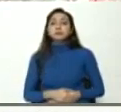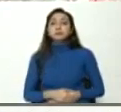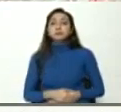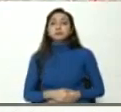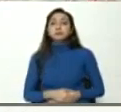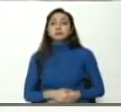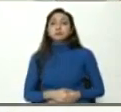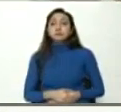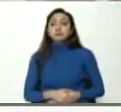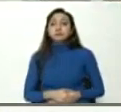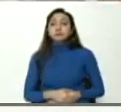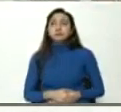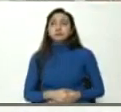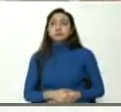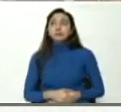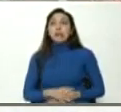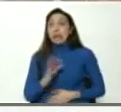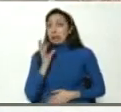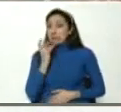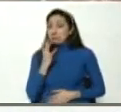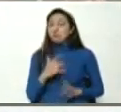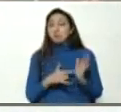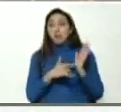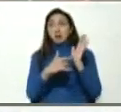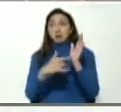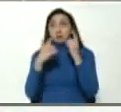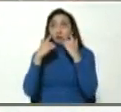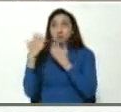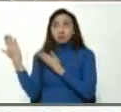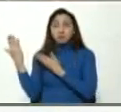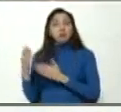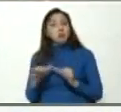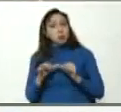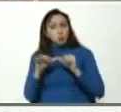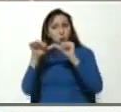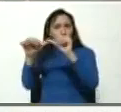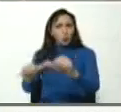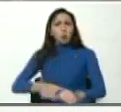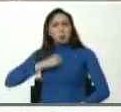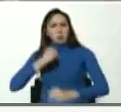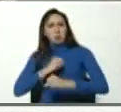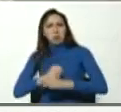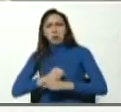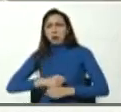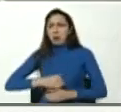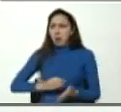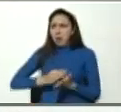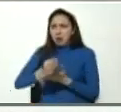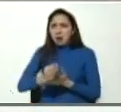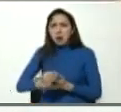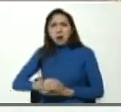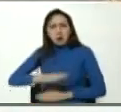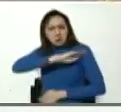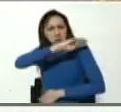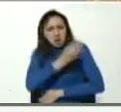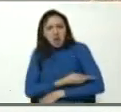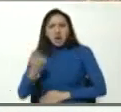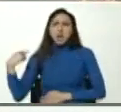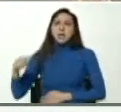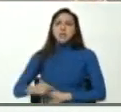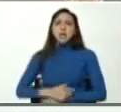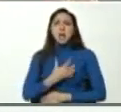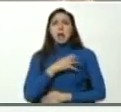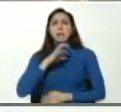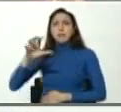sirve como ejemplo a seguir por su disciplina su lealtad su valentía su patriotismo